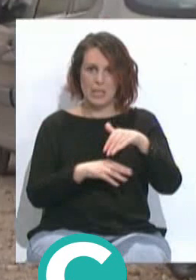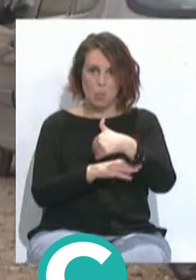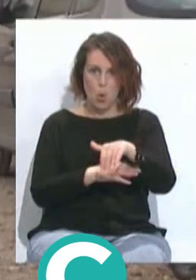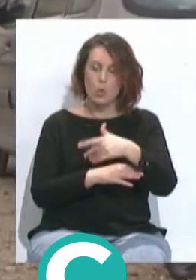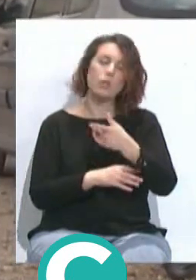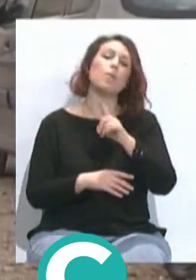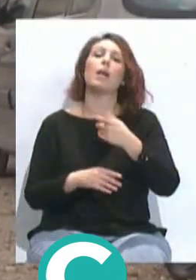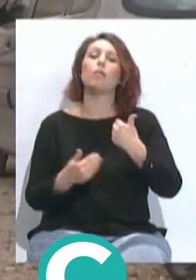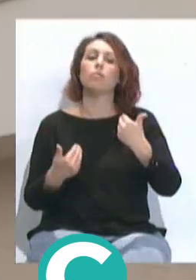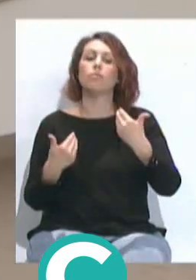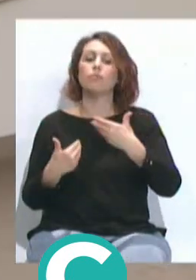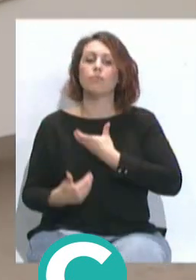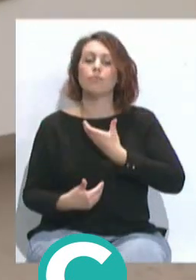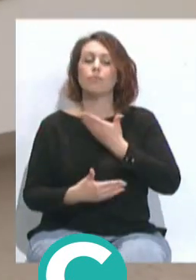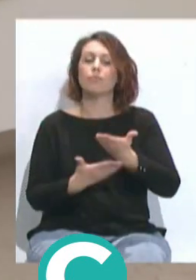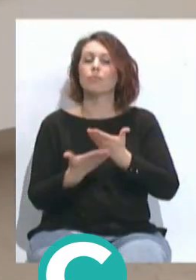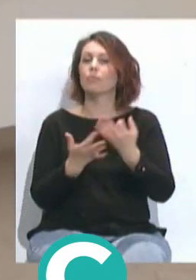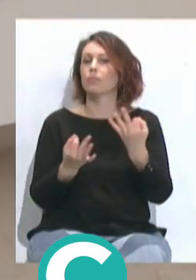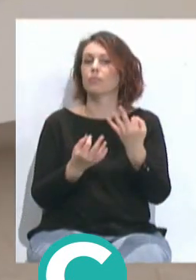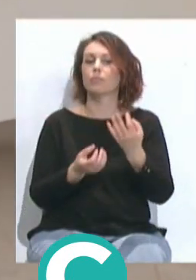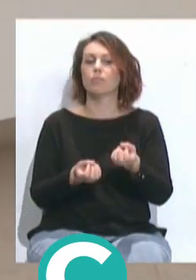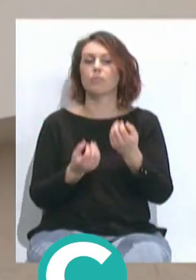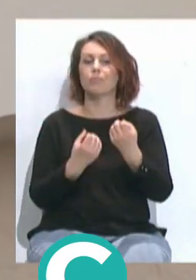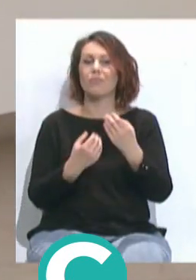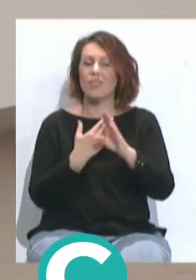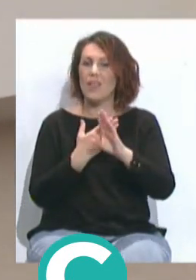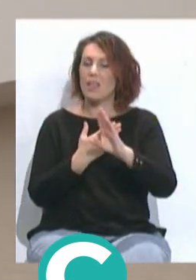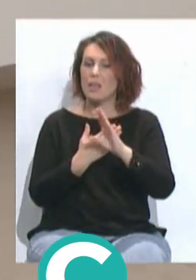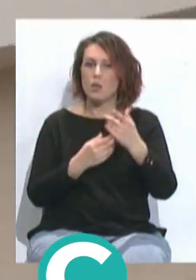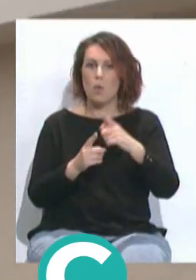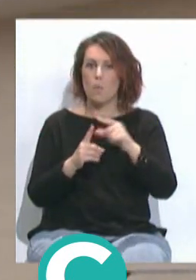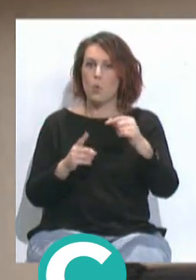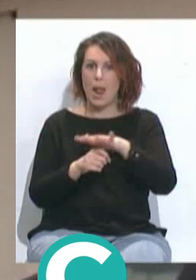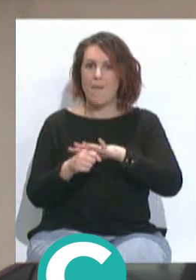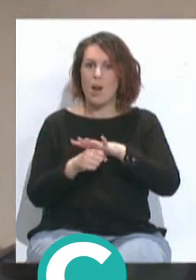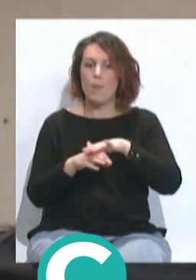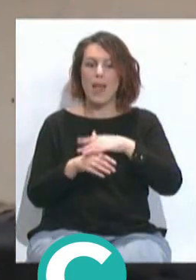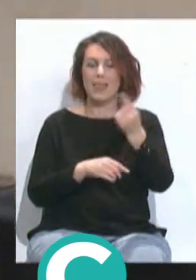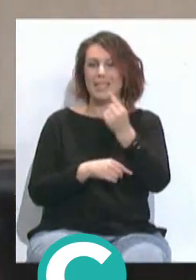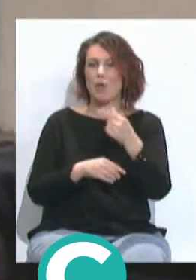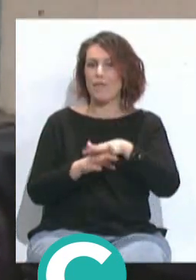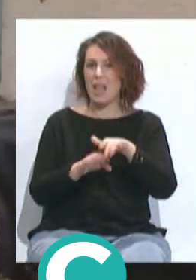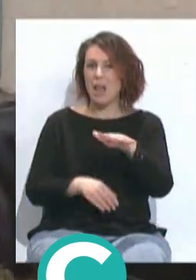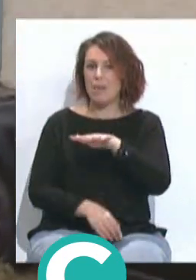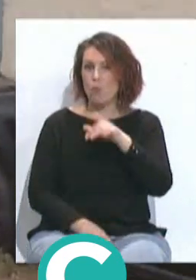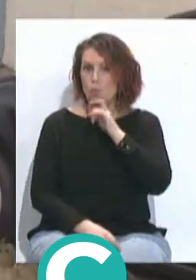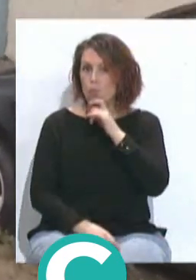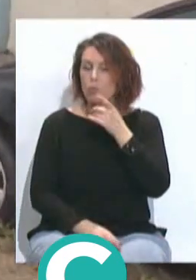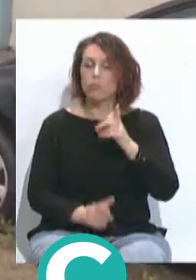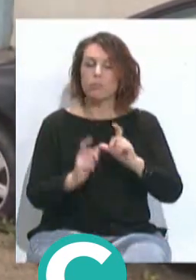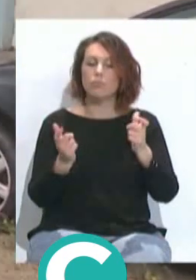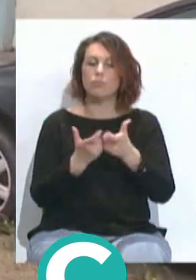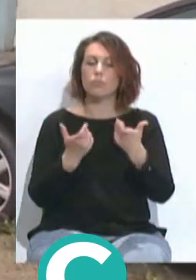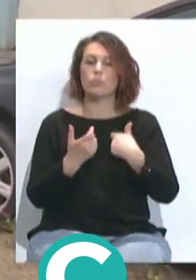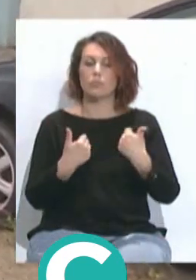y desde el Ayuntamiento se han solicitado las aportaciones de los vecinos de Puntales para el diseño final del espacio en un encuentro mantenido